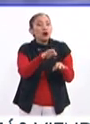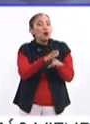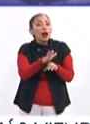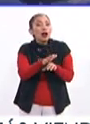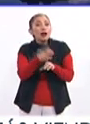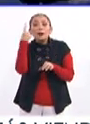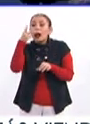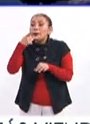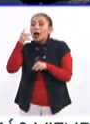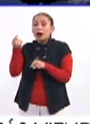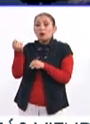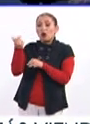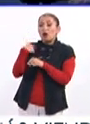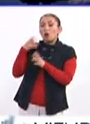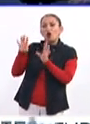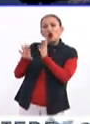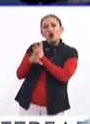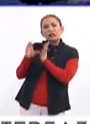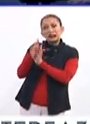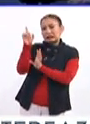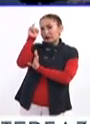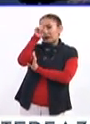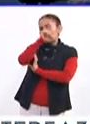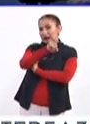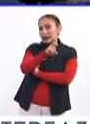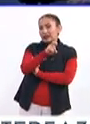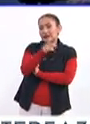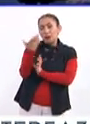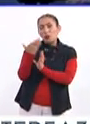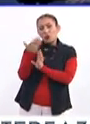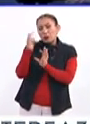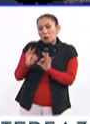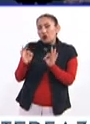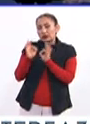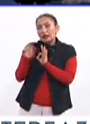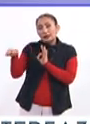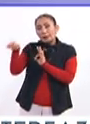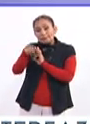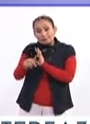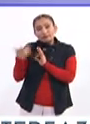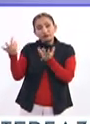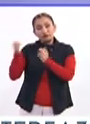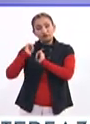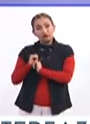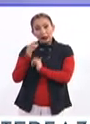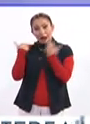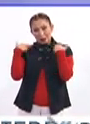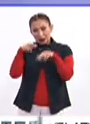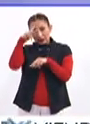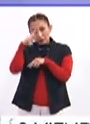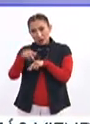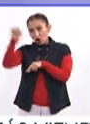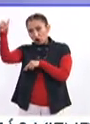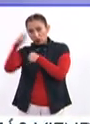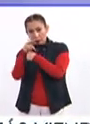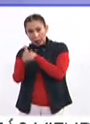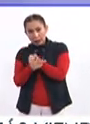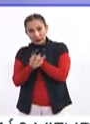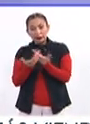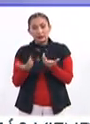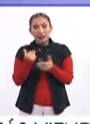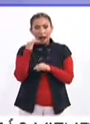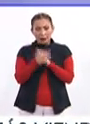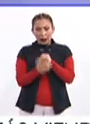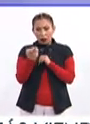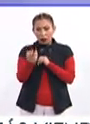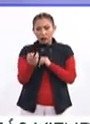para eso que se habla muy poco de ello, pero que también es muy importante que la diplomacia mexicana, y creo que, déjenme cerrar